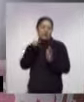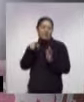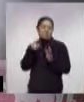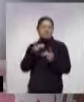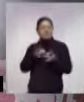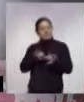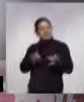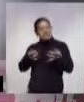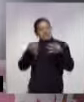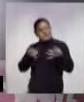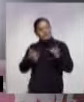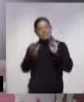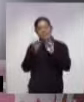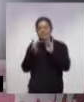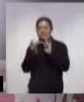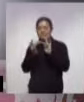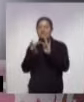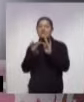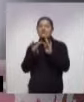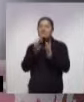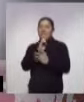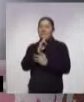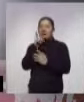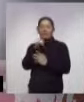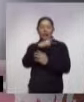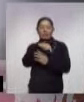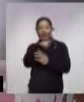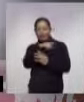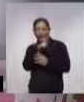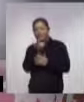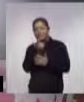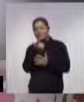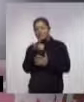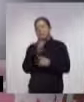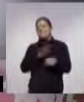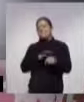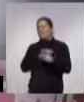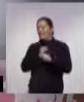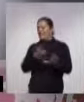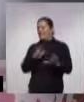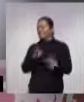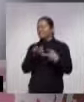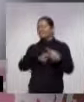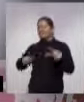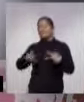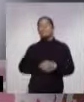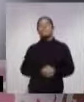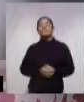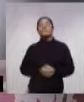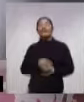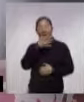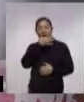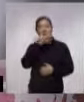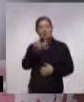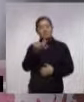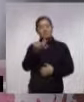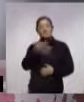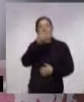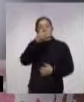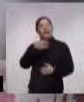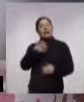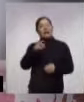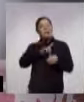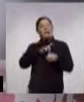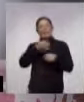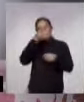mejor transmisión y qué mejor precisamente que ir a más información. Le comento que a tan solo unos días